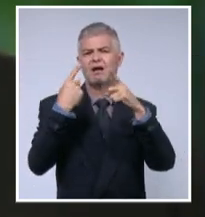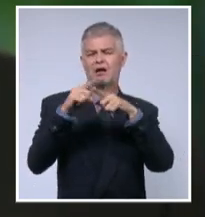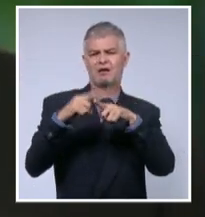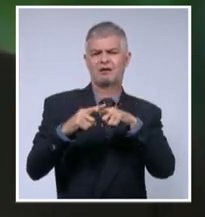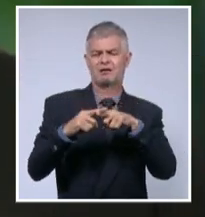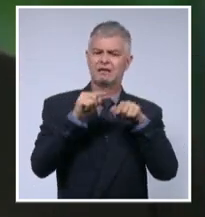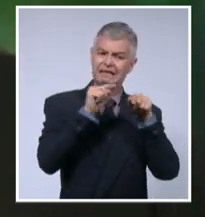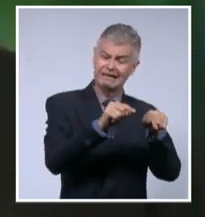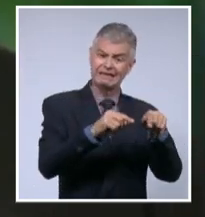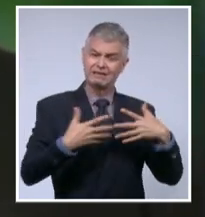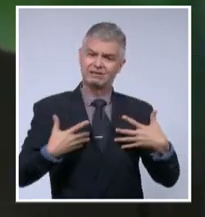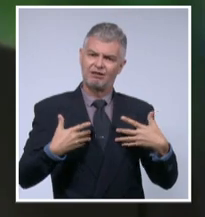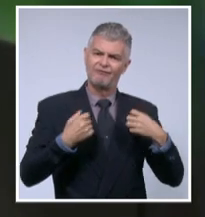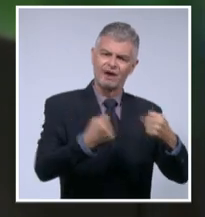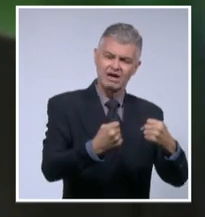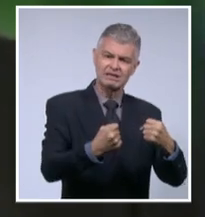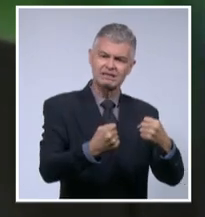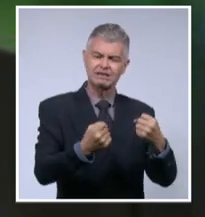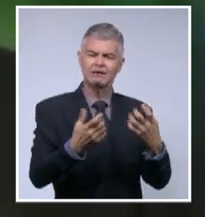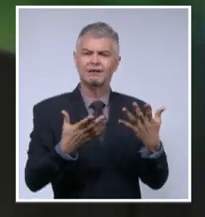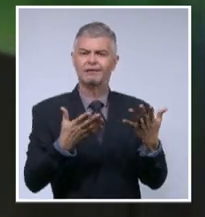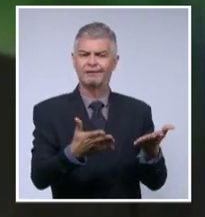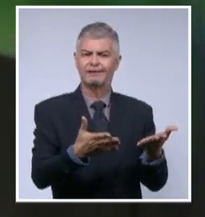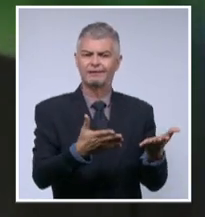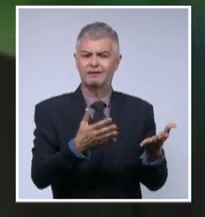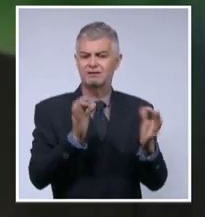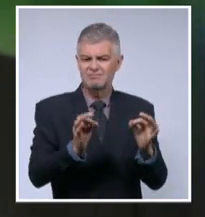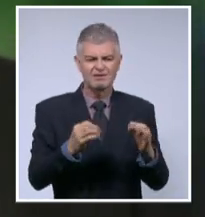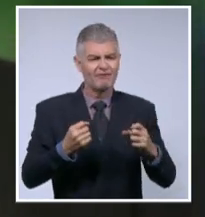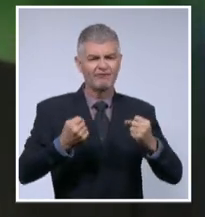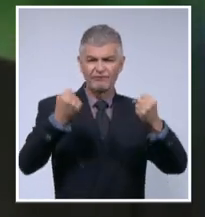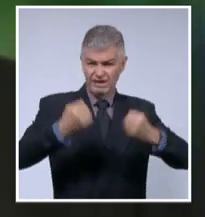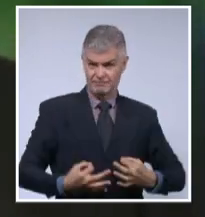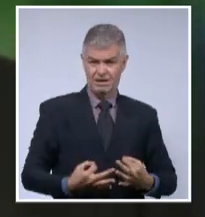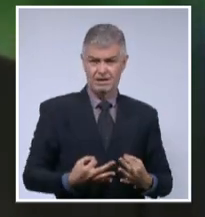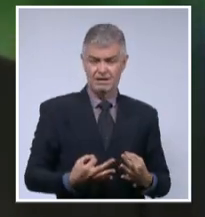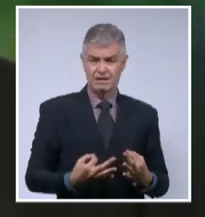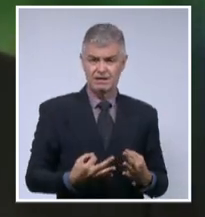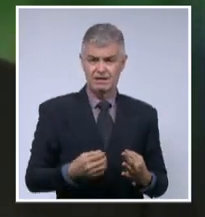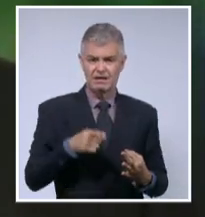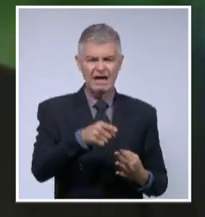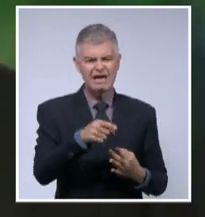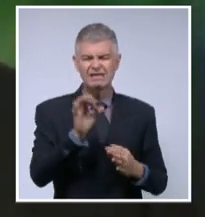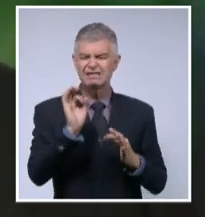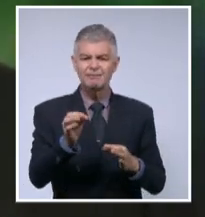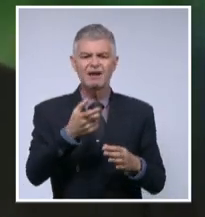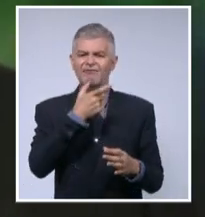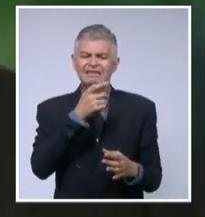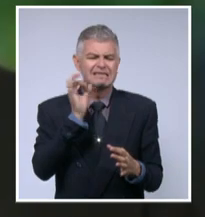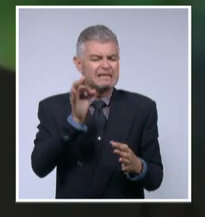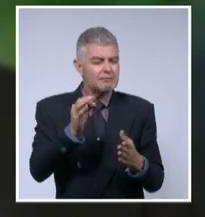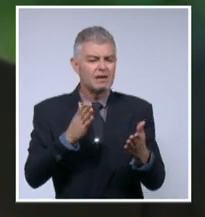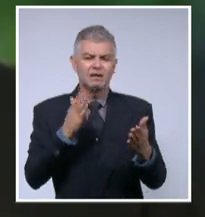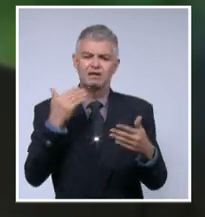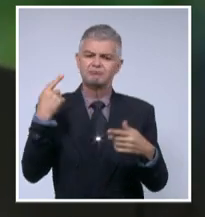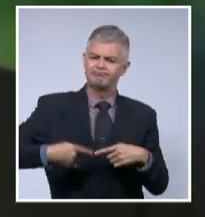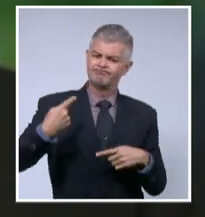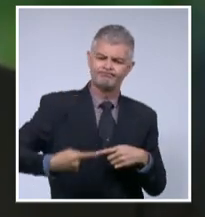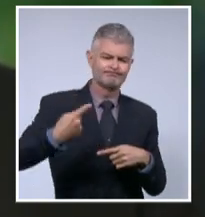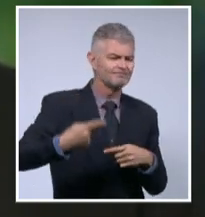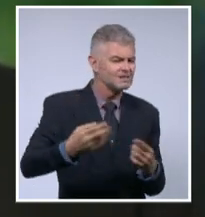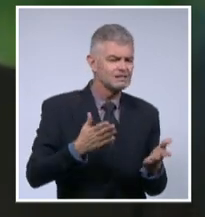una energía, de una firmeza, de una sistematicidad en su lucha